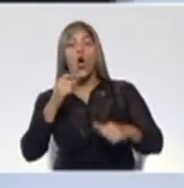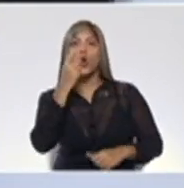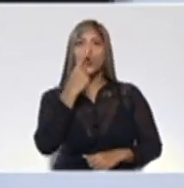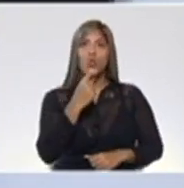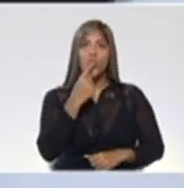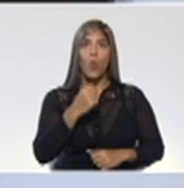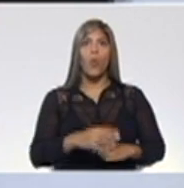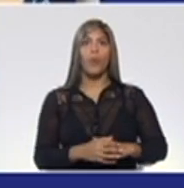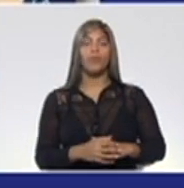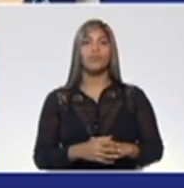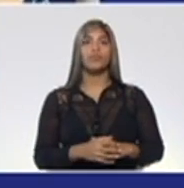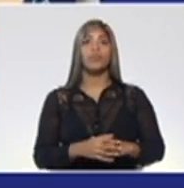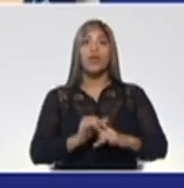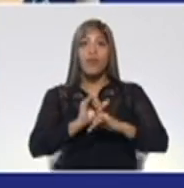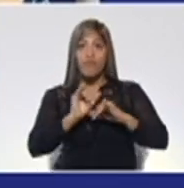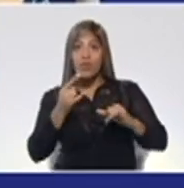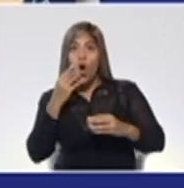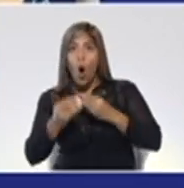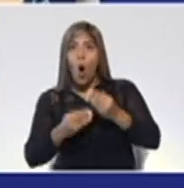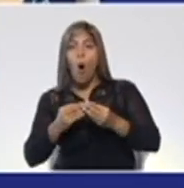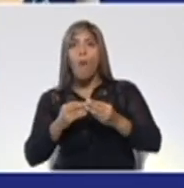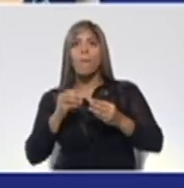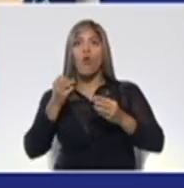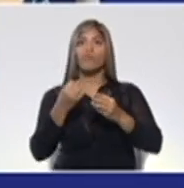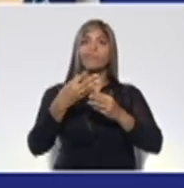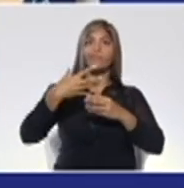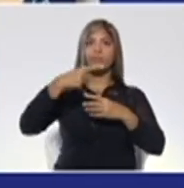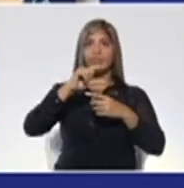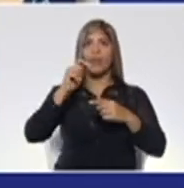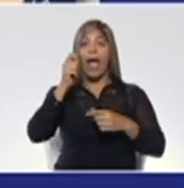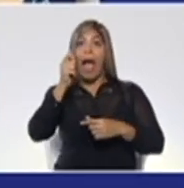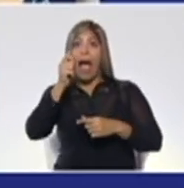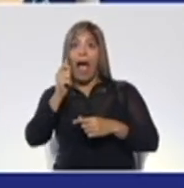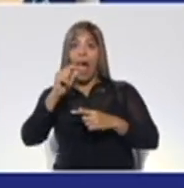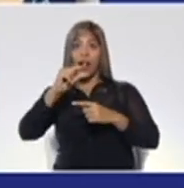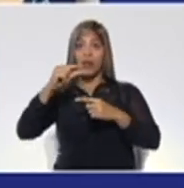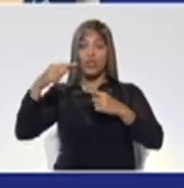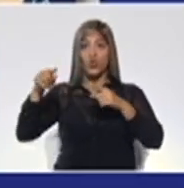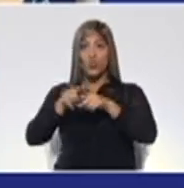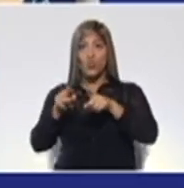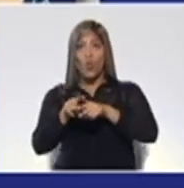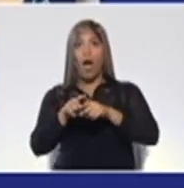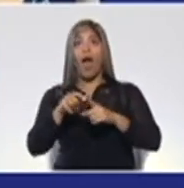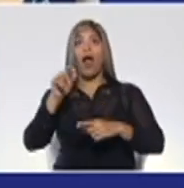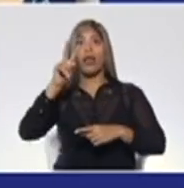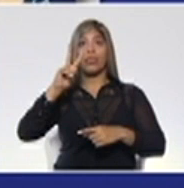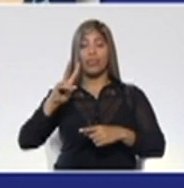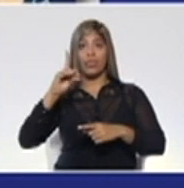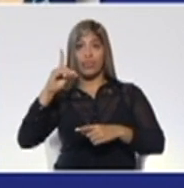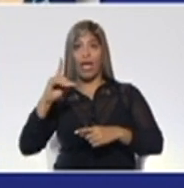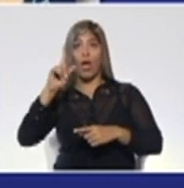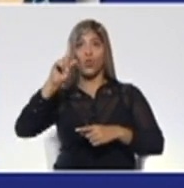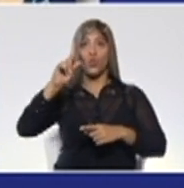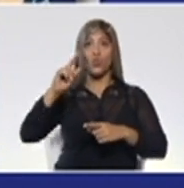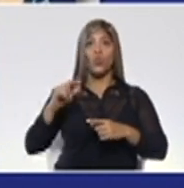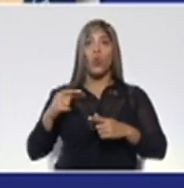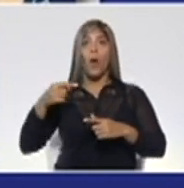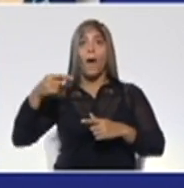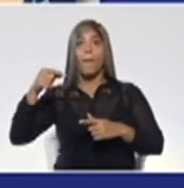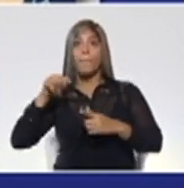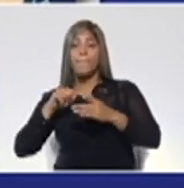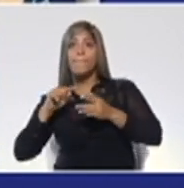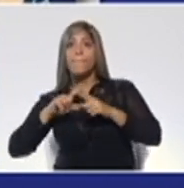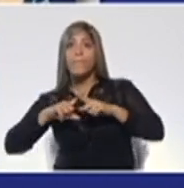Y acabamos de leer la fórmula para calcular el área del rombo, que se multiplican